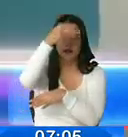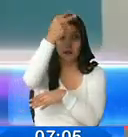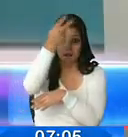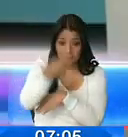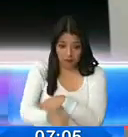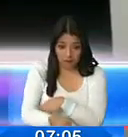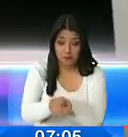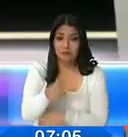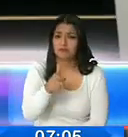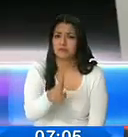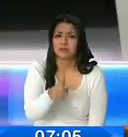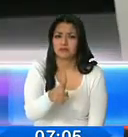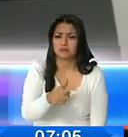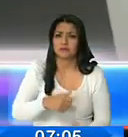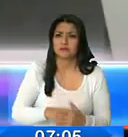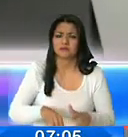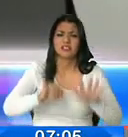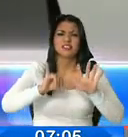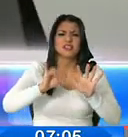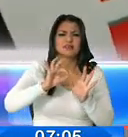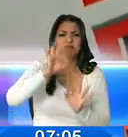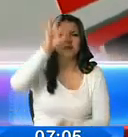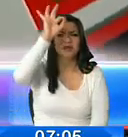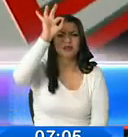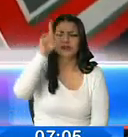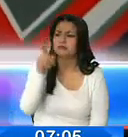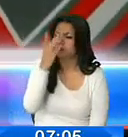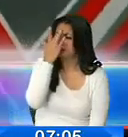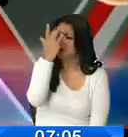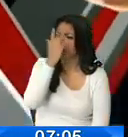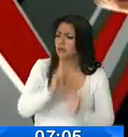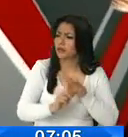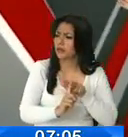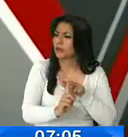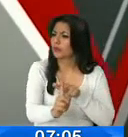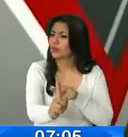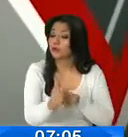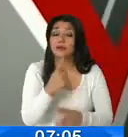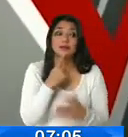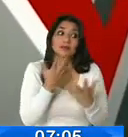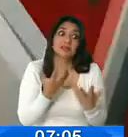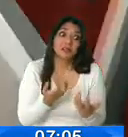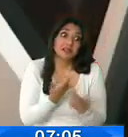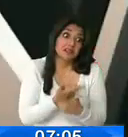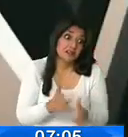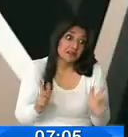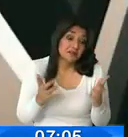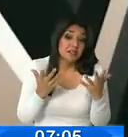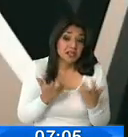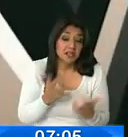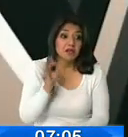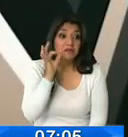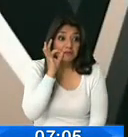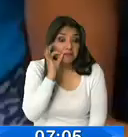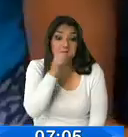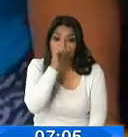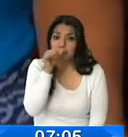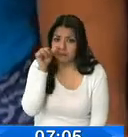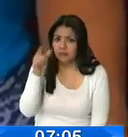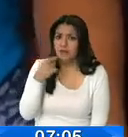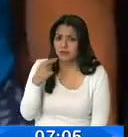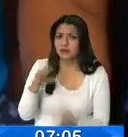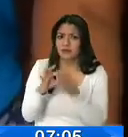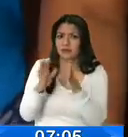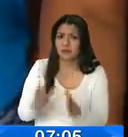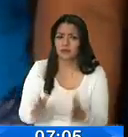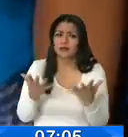paciente. 6 metros aproximadamente. ¿Por qué él huyó? Porque deseaba tal vez volver a consumir. Y eso se lo dijo a los compañeros. Yo no quiero